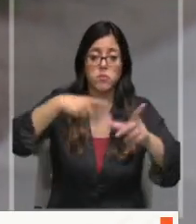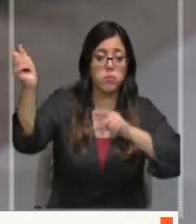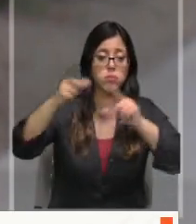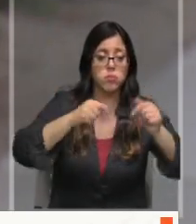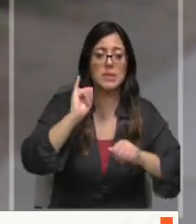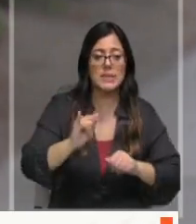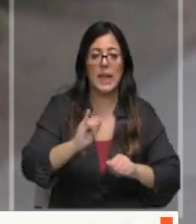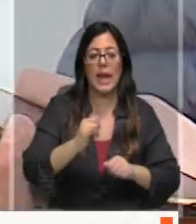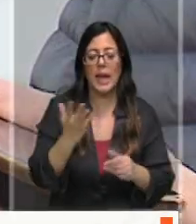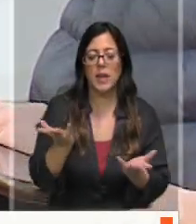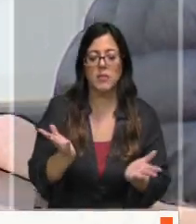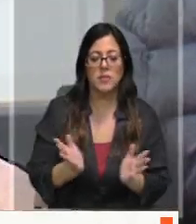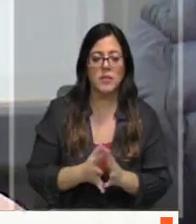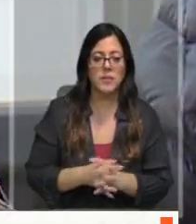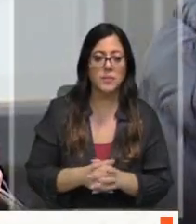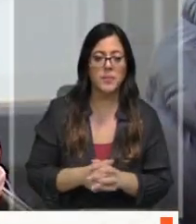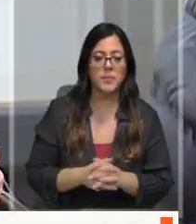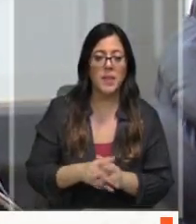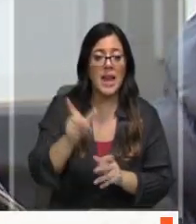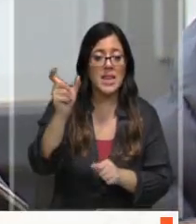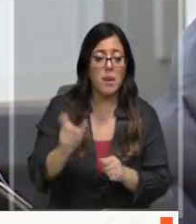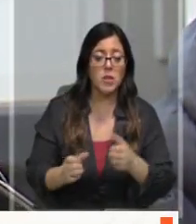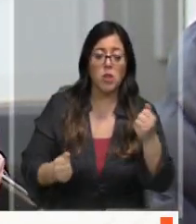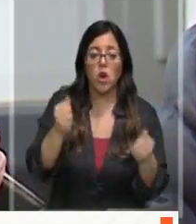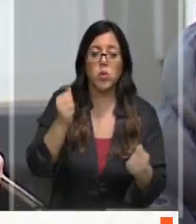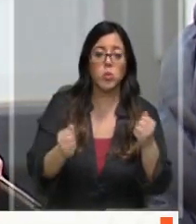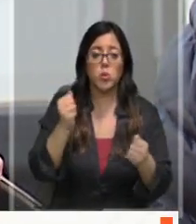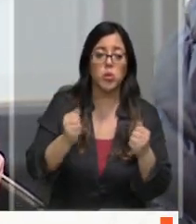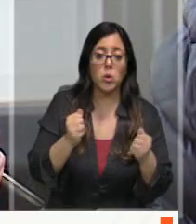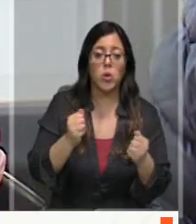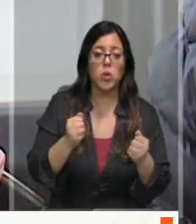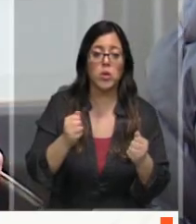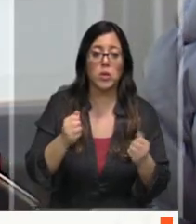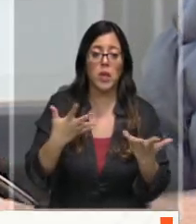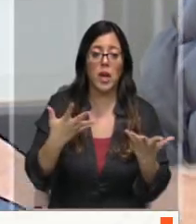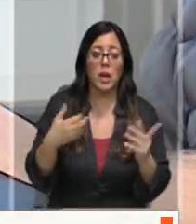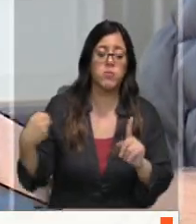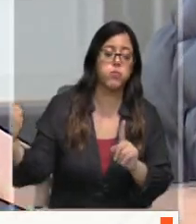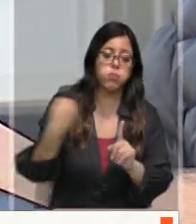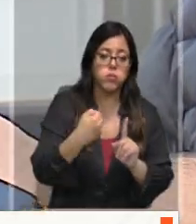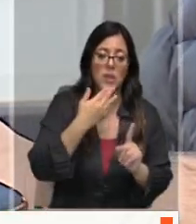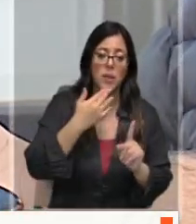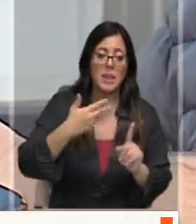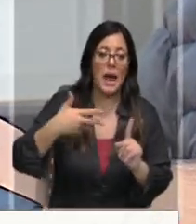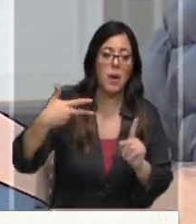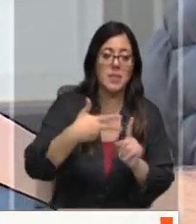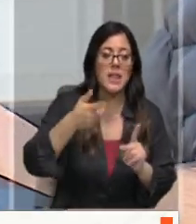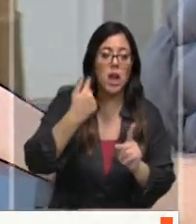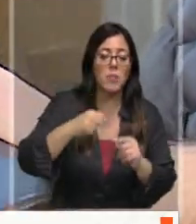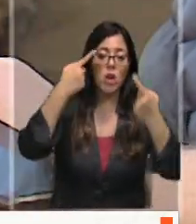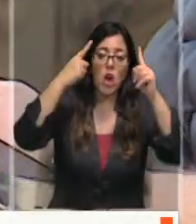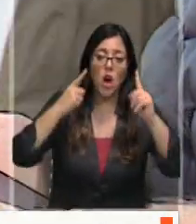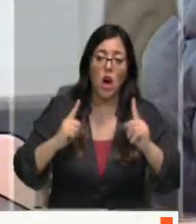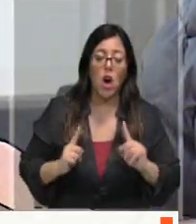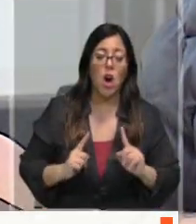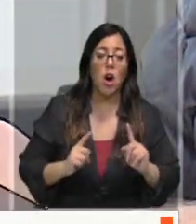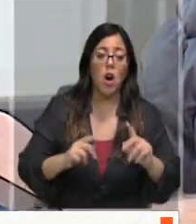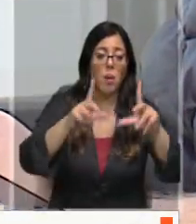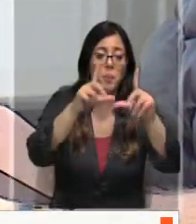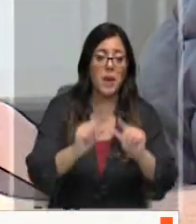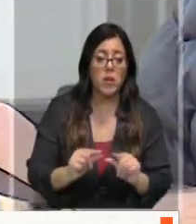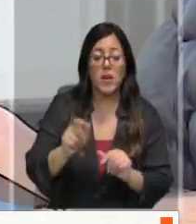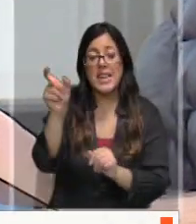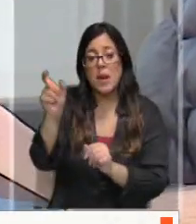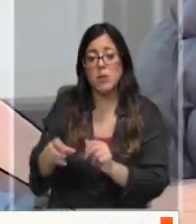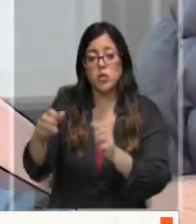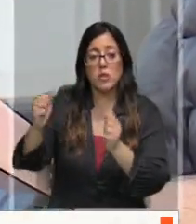los otros arrancaron para otro lugar. El conductor, aparte de ser intimidado, fue golpeado, pero afortunadamente las lesiones son leves. El camioneta se encuentra sin